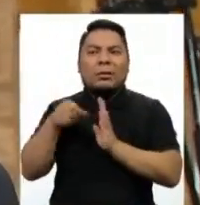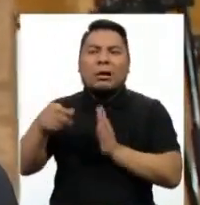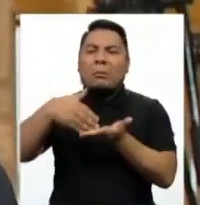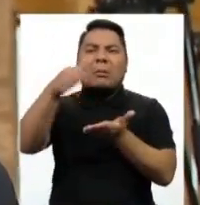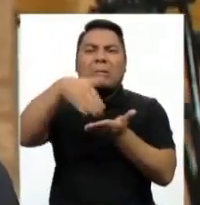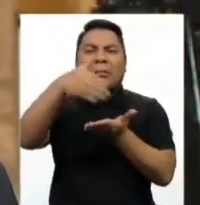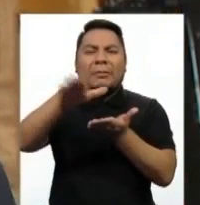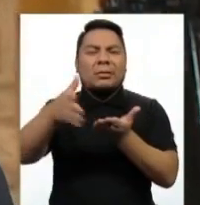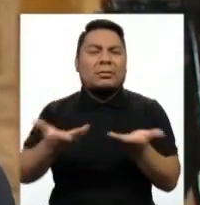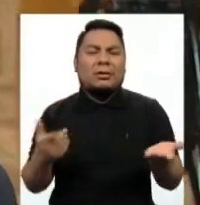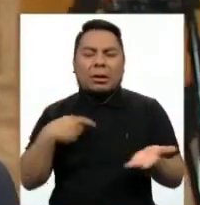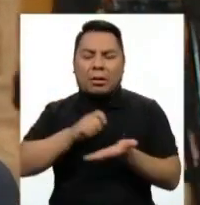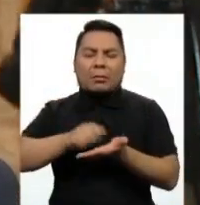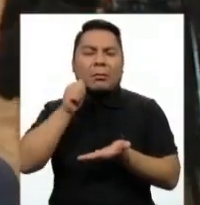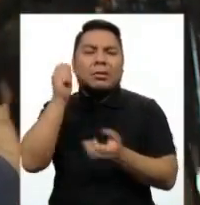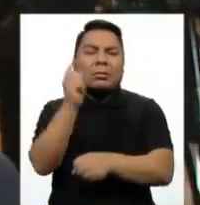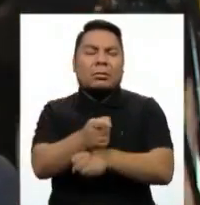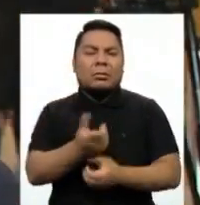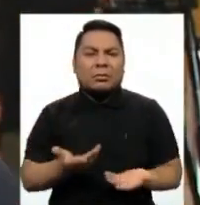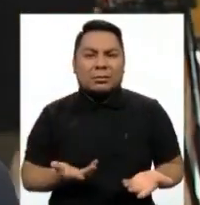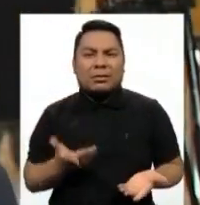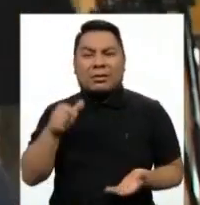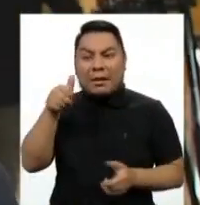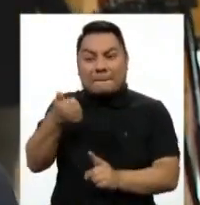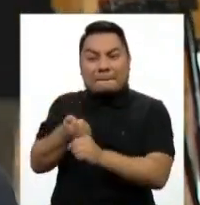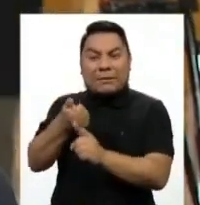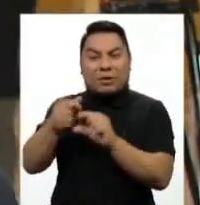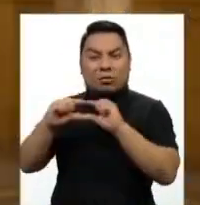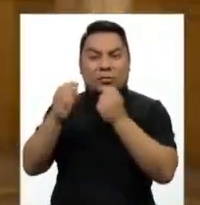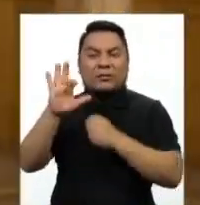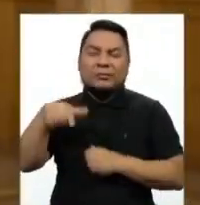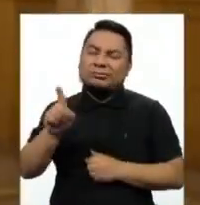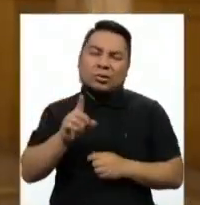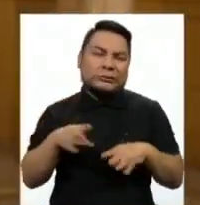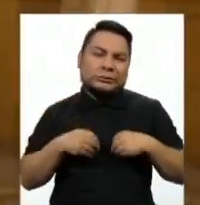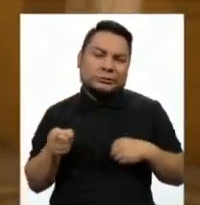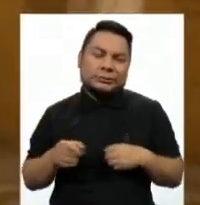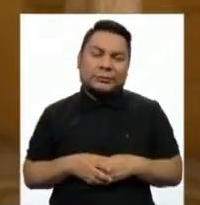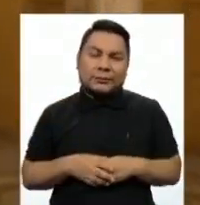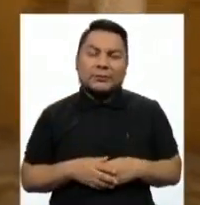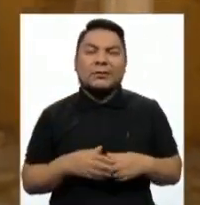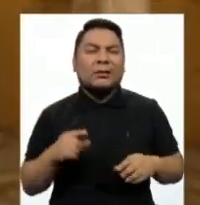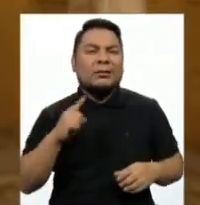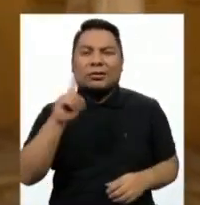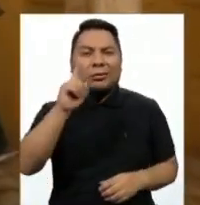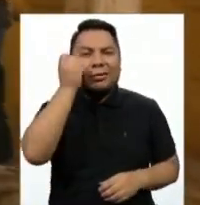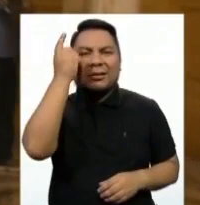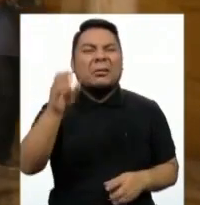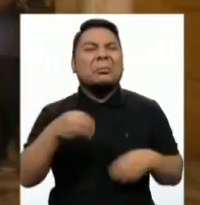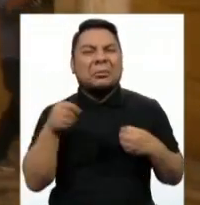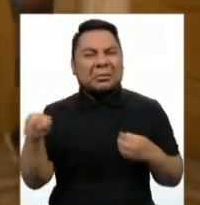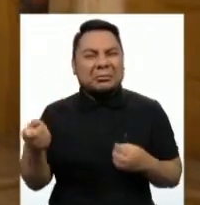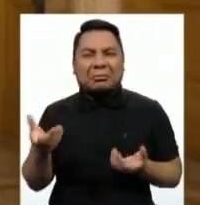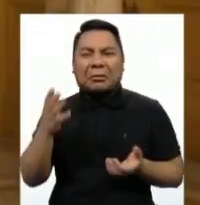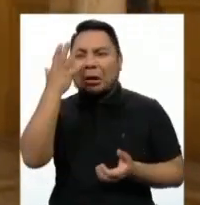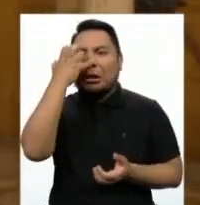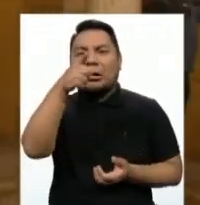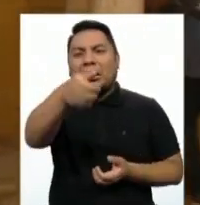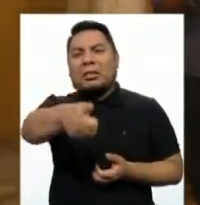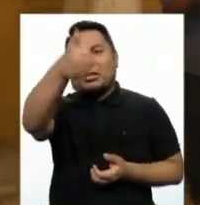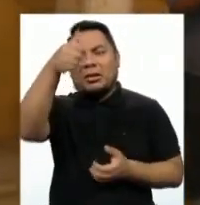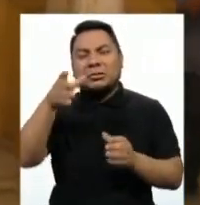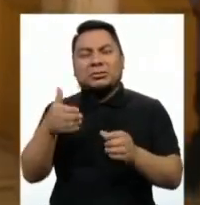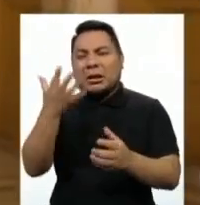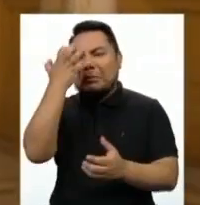por un interés particular de Fuerza Popular es totalmente inaceptable. Yo no entiendo por qué esta censura. Claro, cualquiera puede